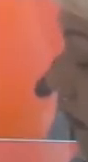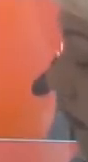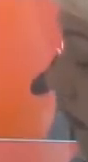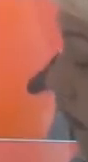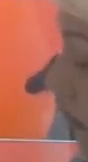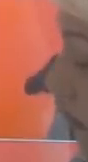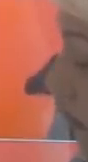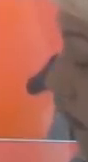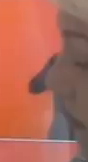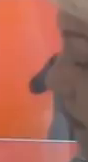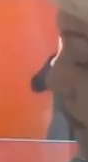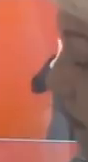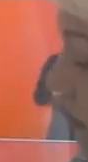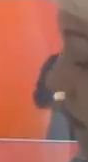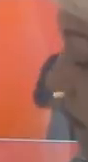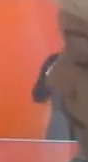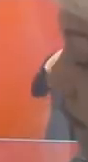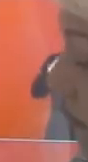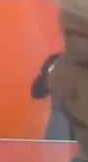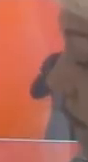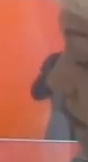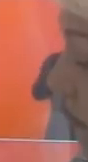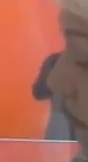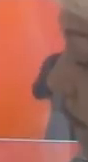tiempo encerrado,